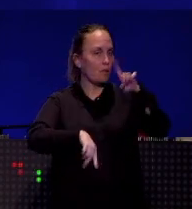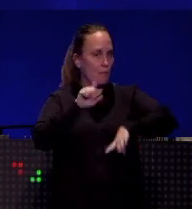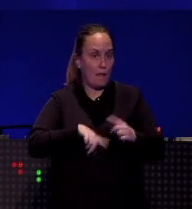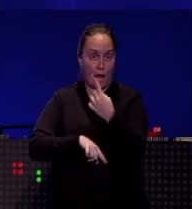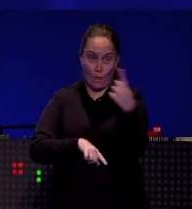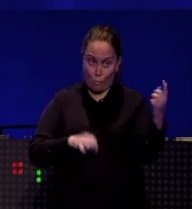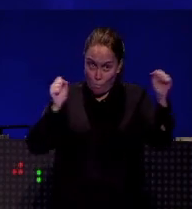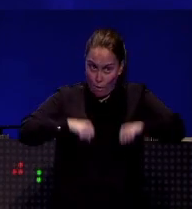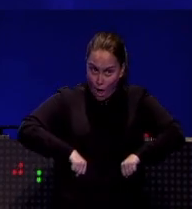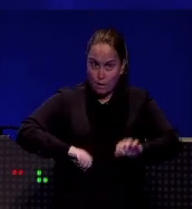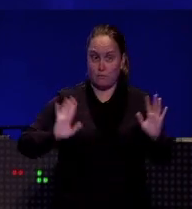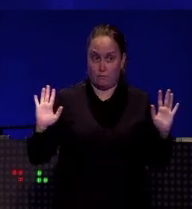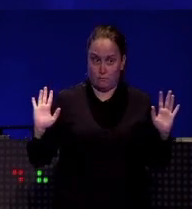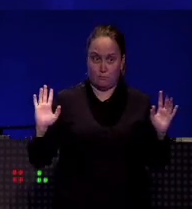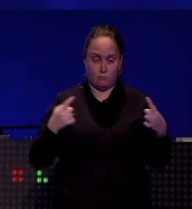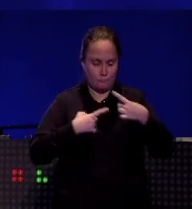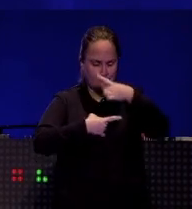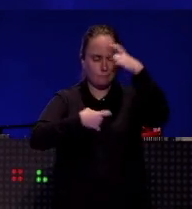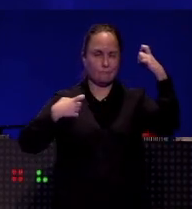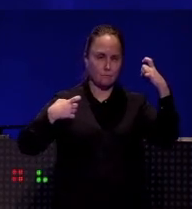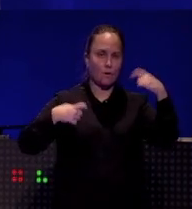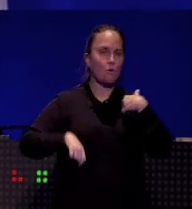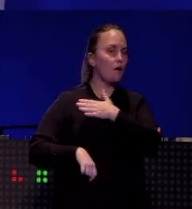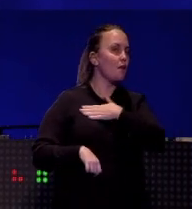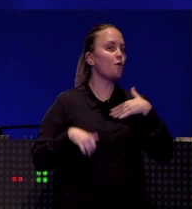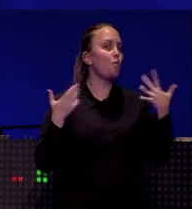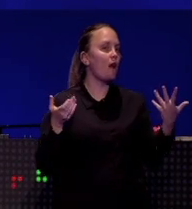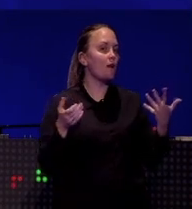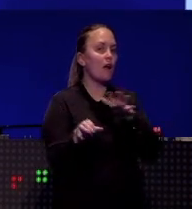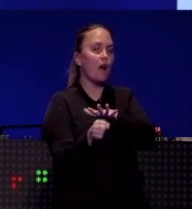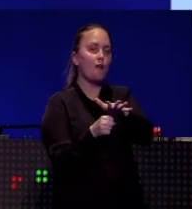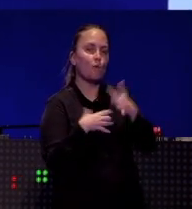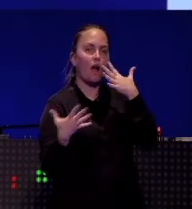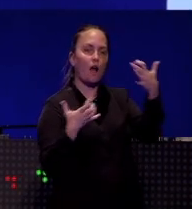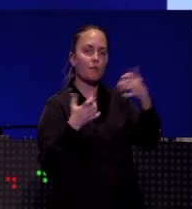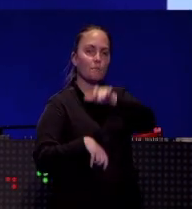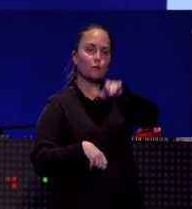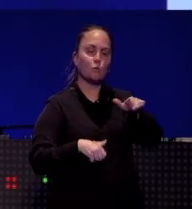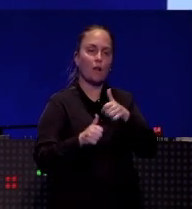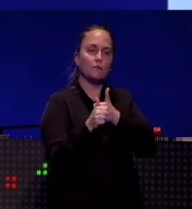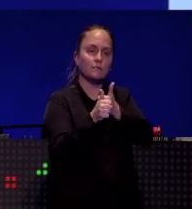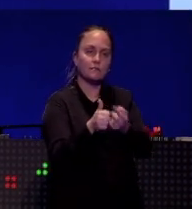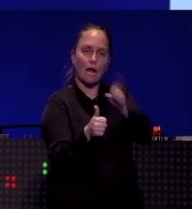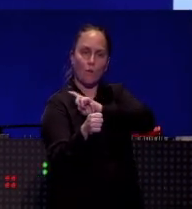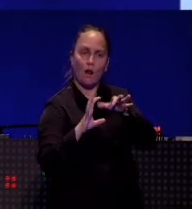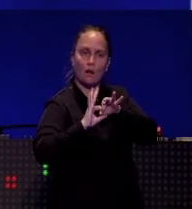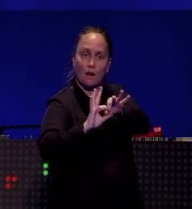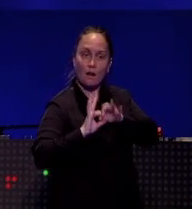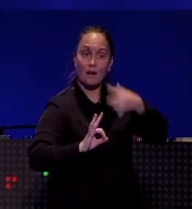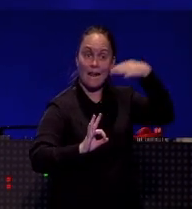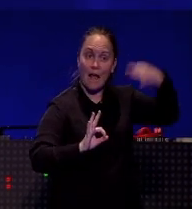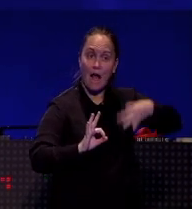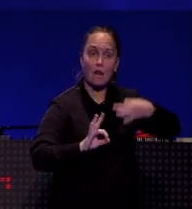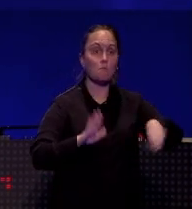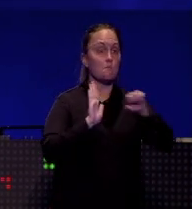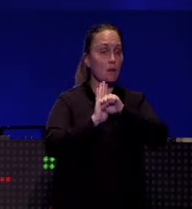vale nos preguntamos a nosotros mismos que quiero ser un influencer con conexión real con mis seguidores ser una marca con